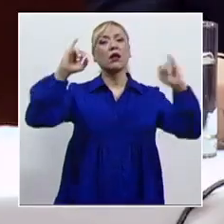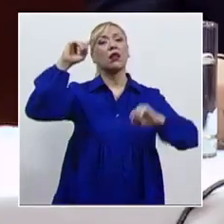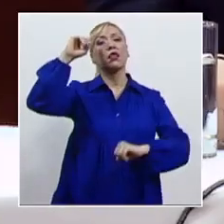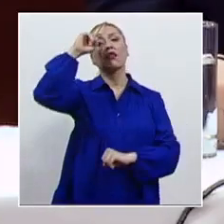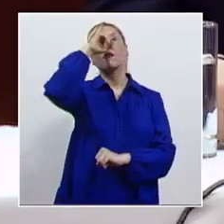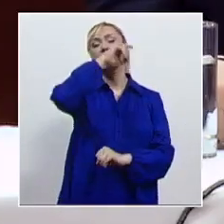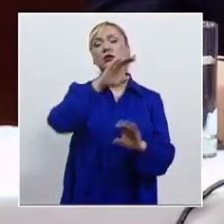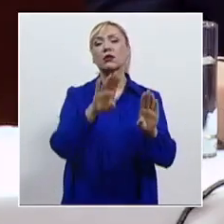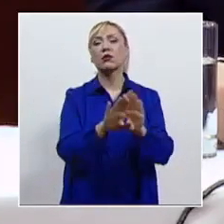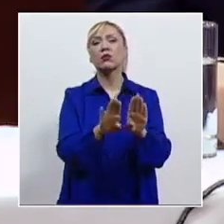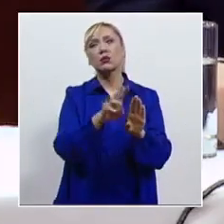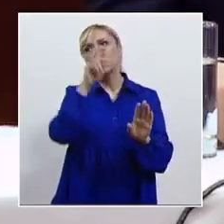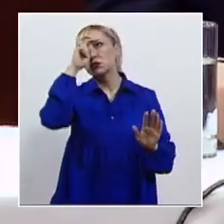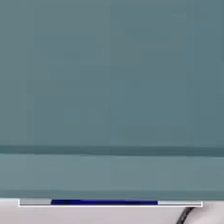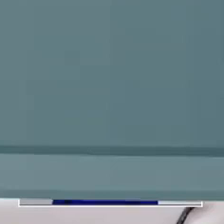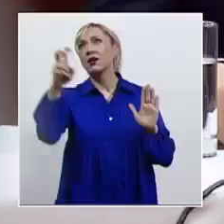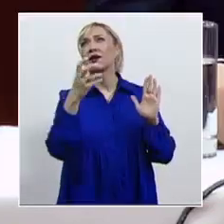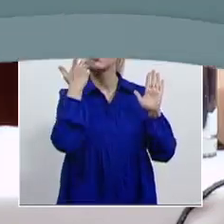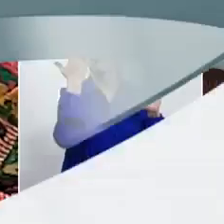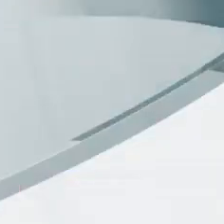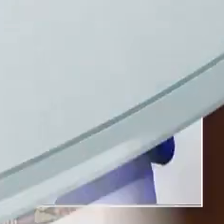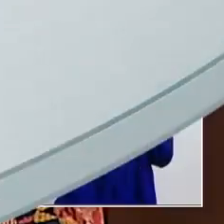anhelo.